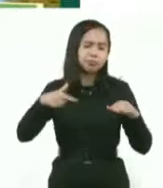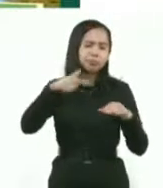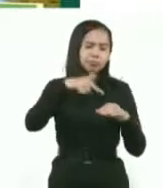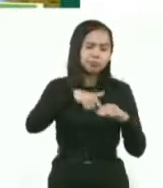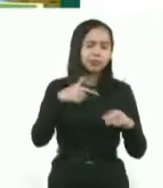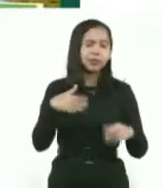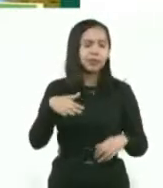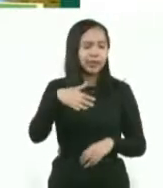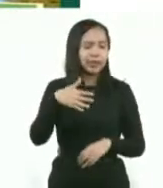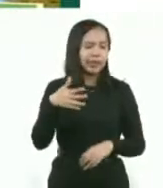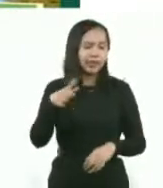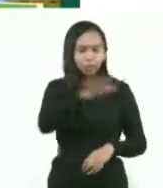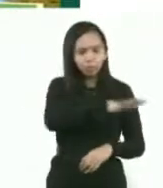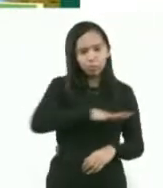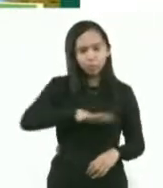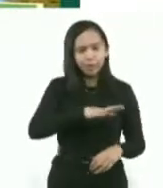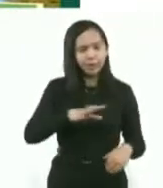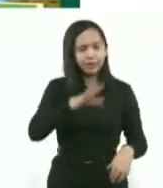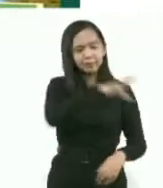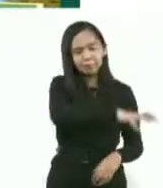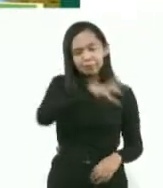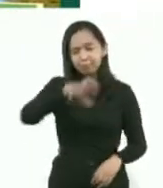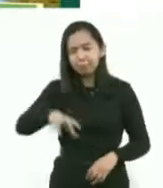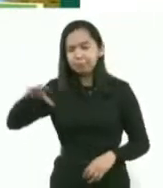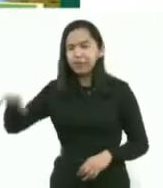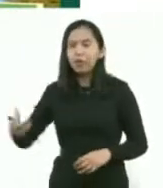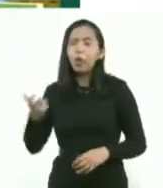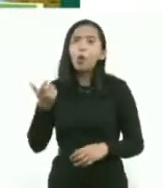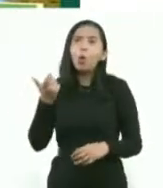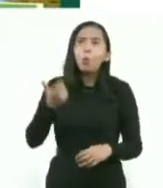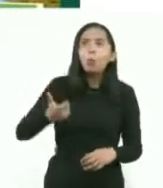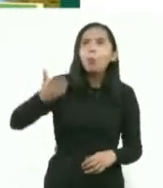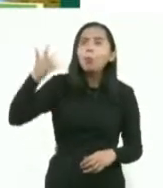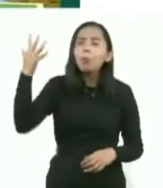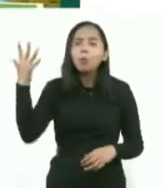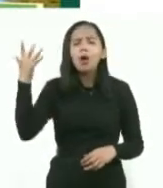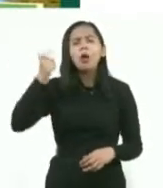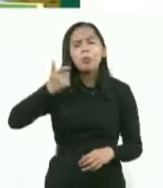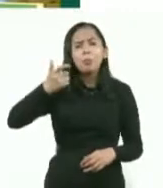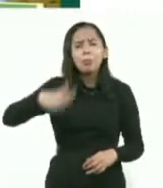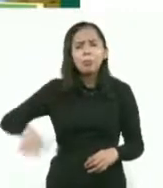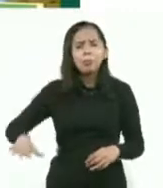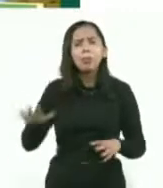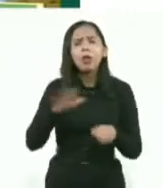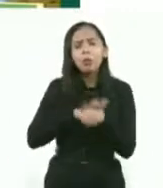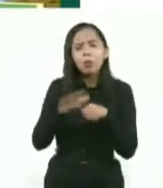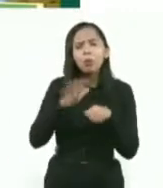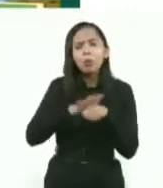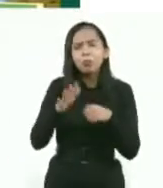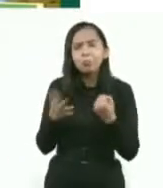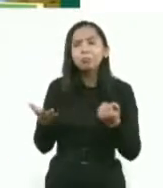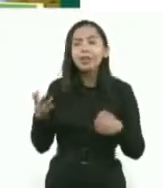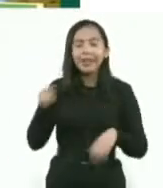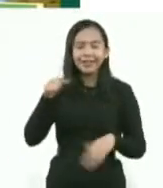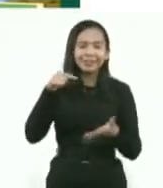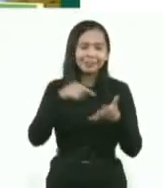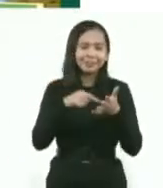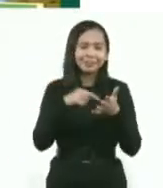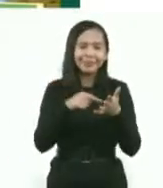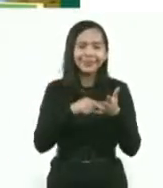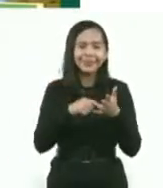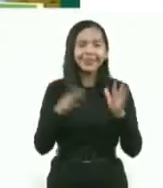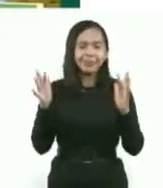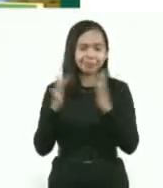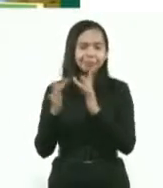barato venden la gasolina y las que más caro venden la gasolina. Entonces, esto se está mostrando todos los días por la mañana